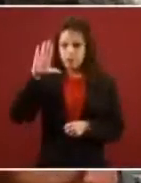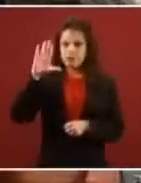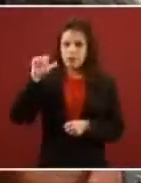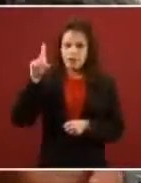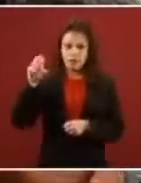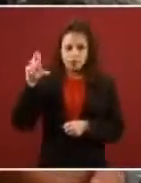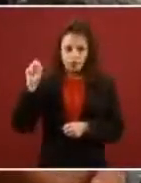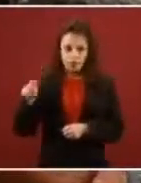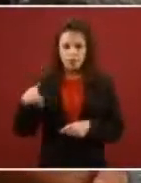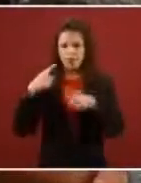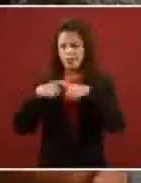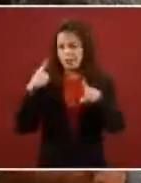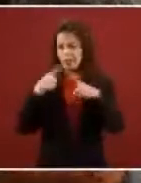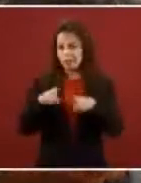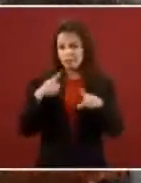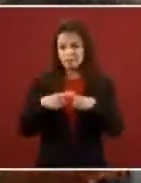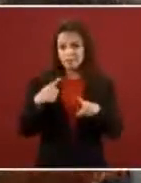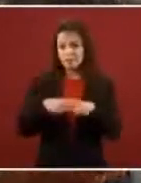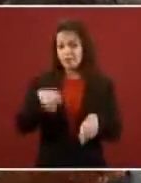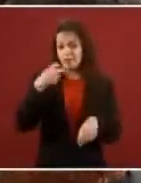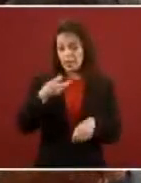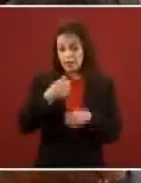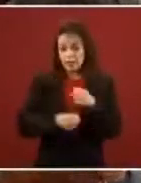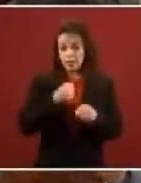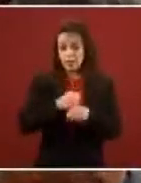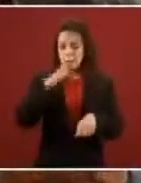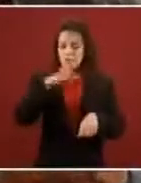gobierno hubo más secuestros que cualquier otro año